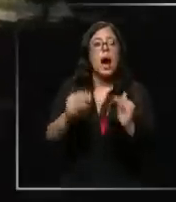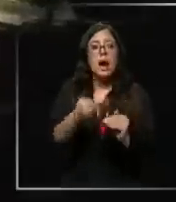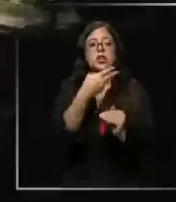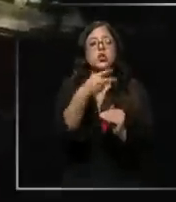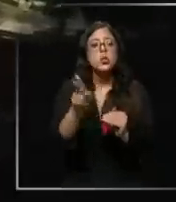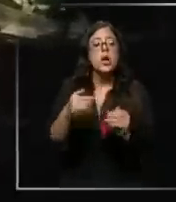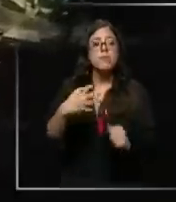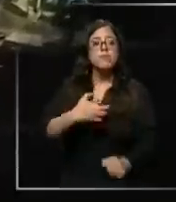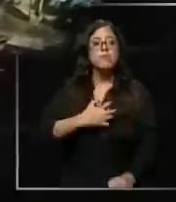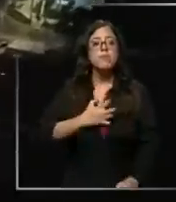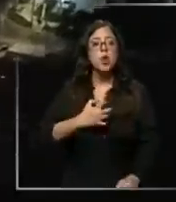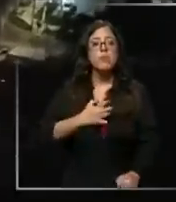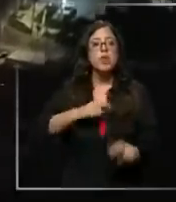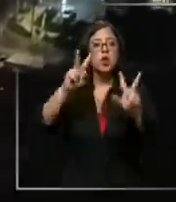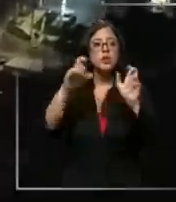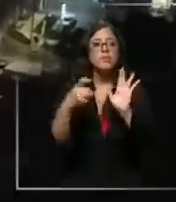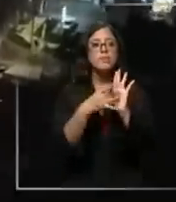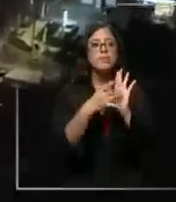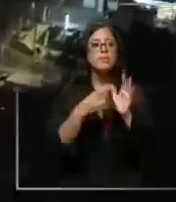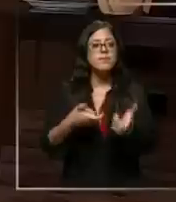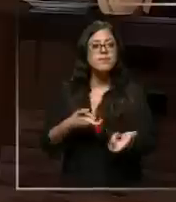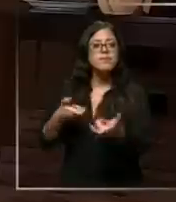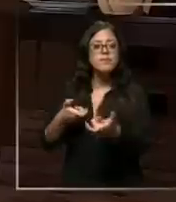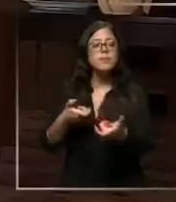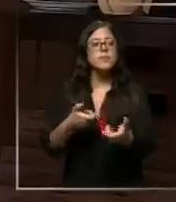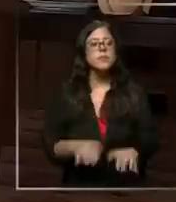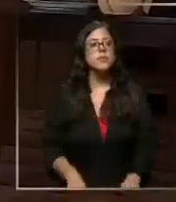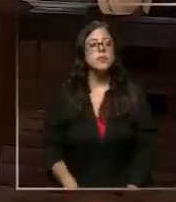por temor a la delincuencia